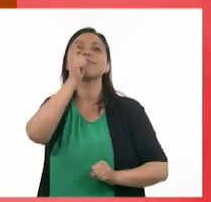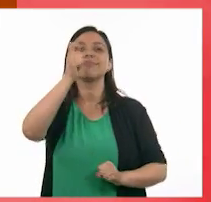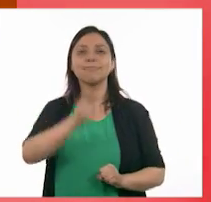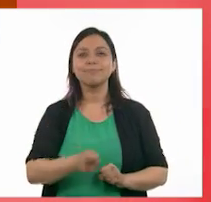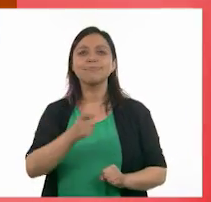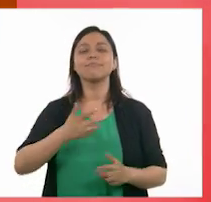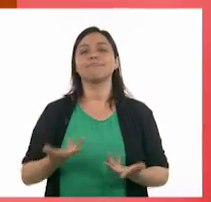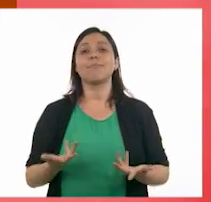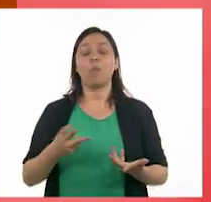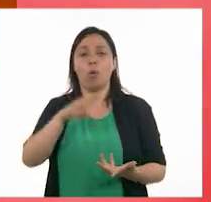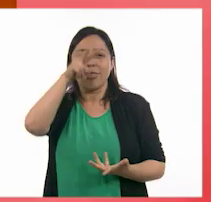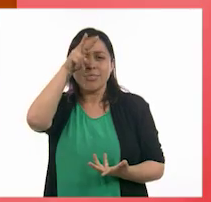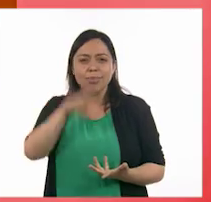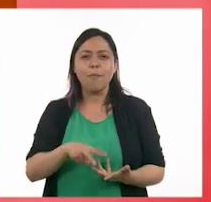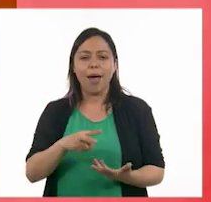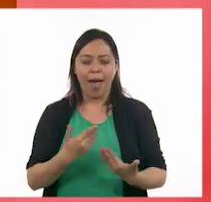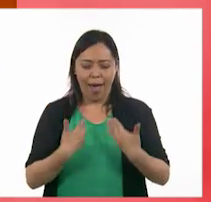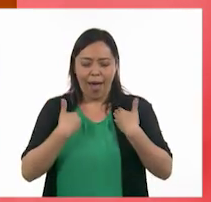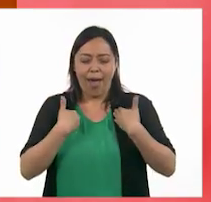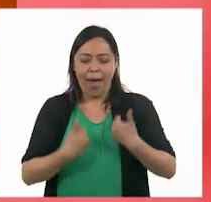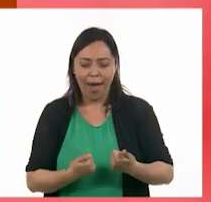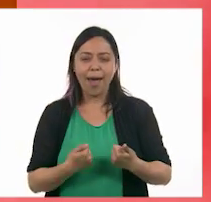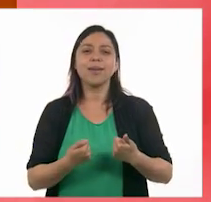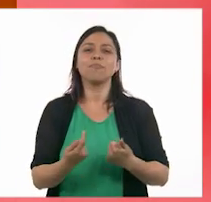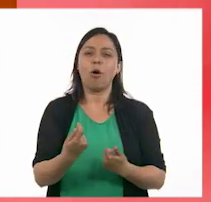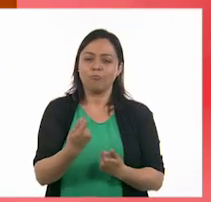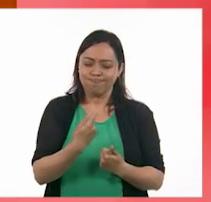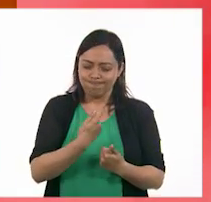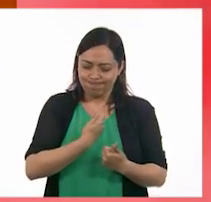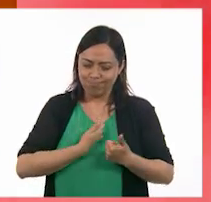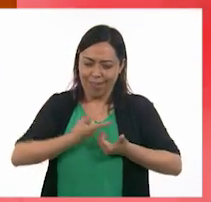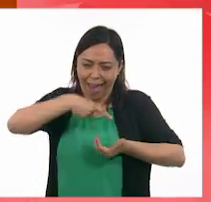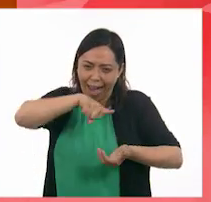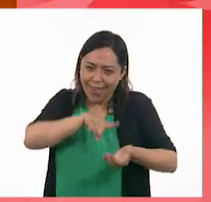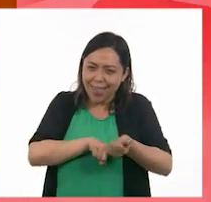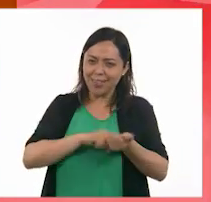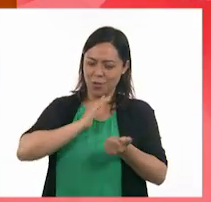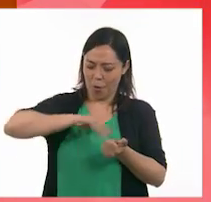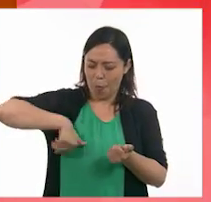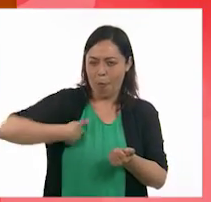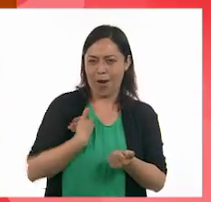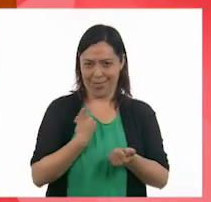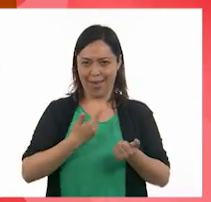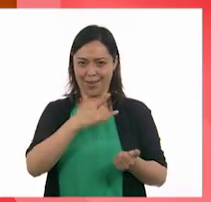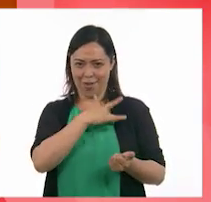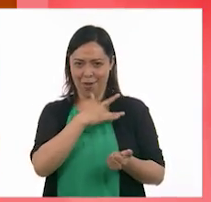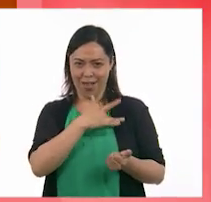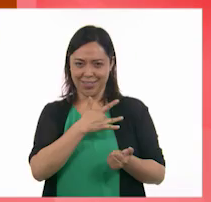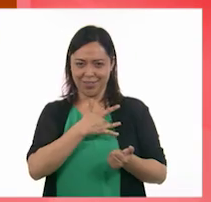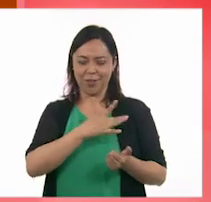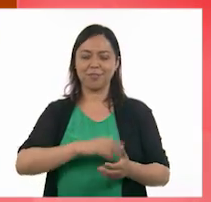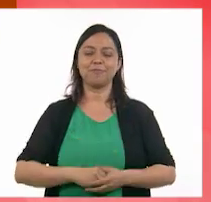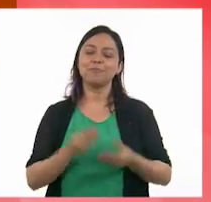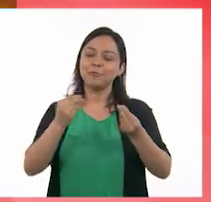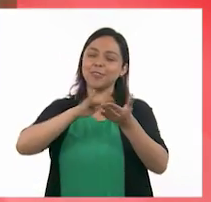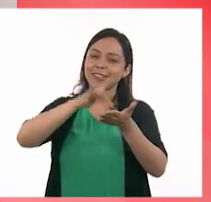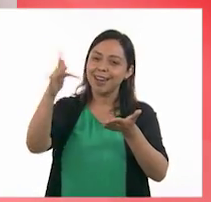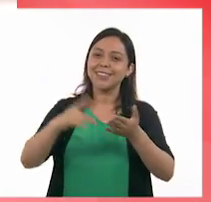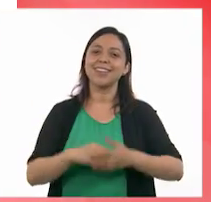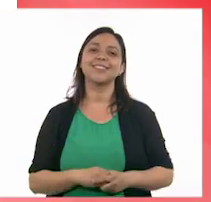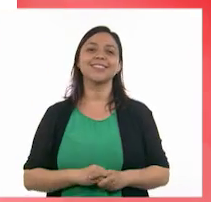precisamente arraigar esta cultura en nuestro corazón. Muchísimas gracias. Muchísimas gracias a ustedes. Muy amable.